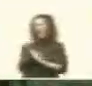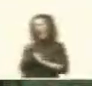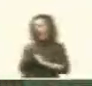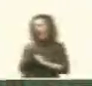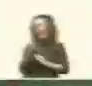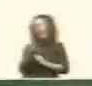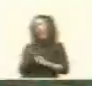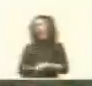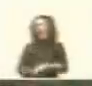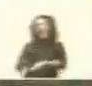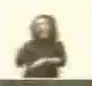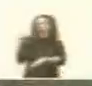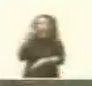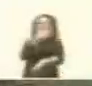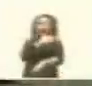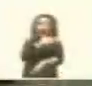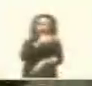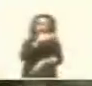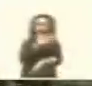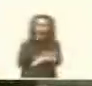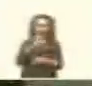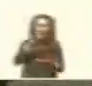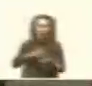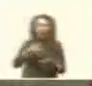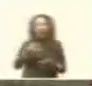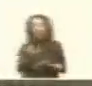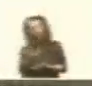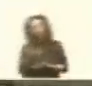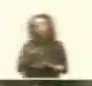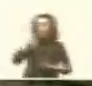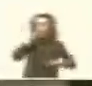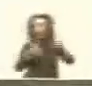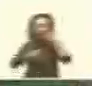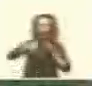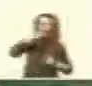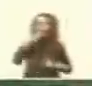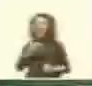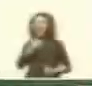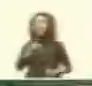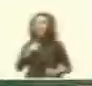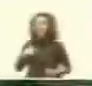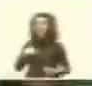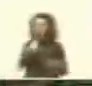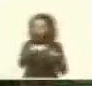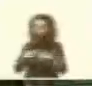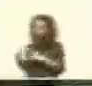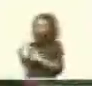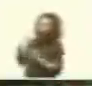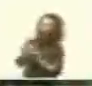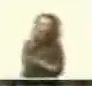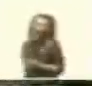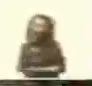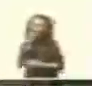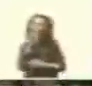le está tocado. Si te ha gustado lo que he cantado, si